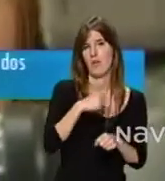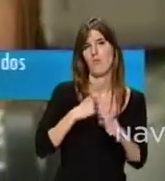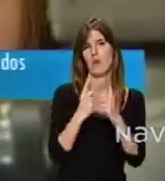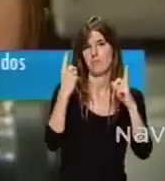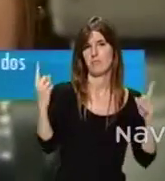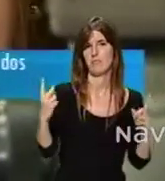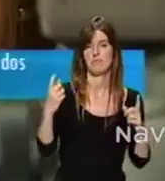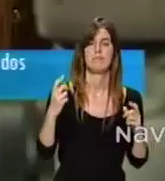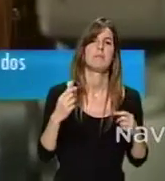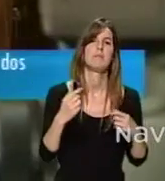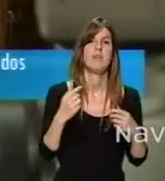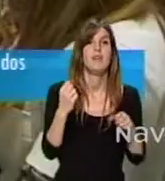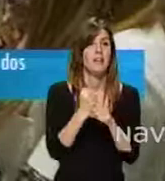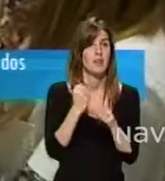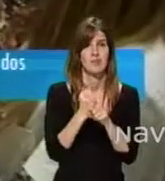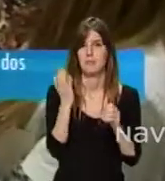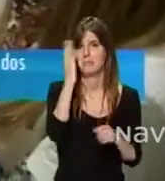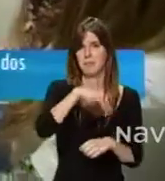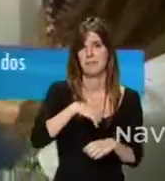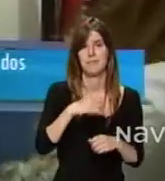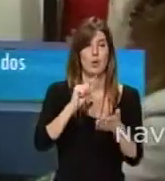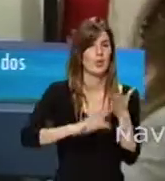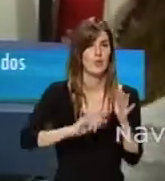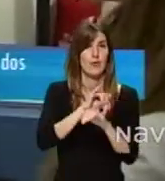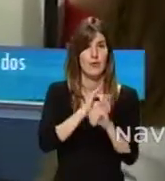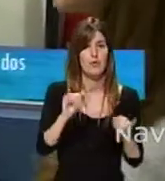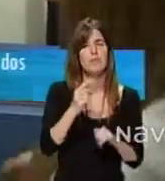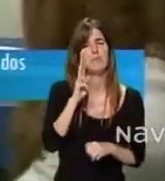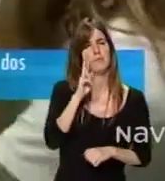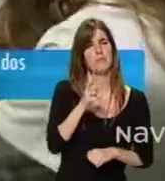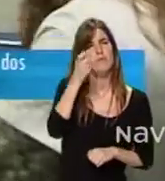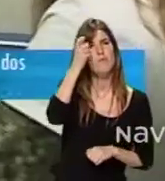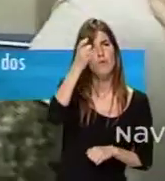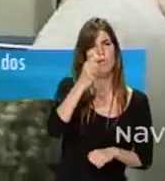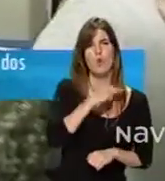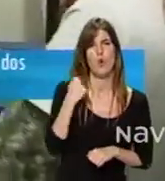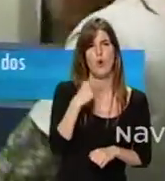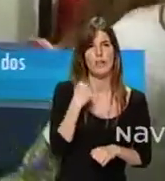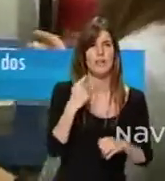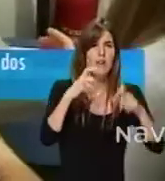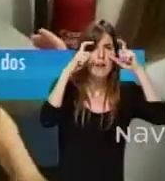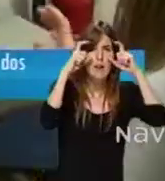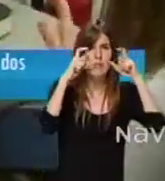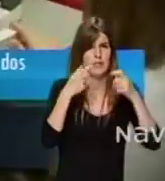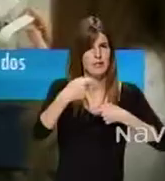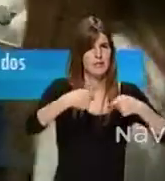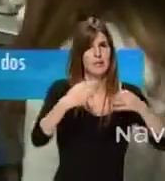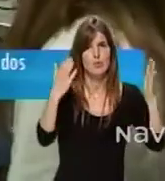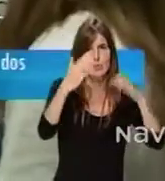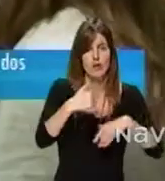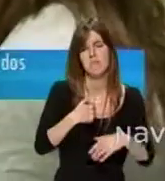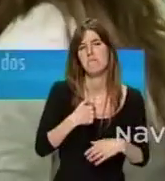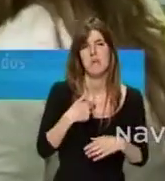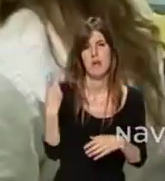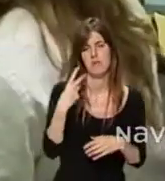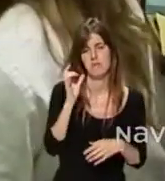sitio. Y nos quedamos sin trabajo y entonces, como en Olite no había ninguna óptica, nos lanzamos. Y a la aventura